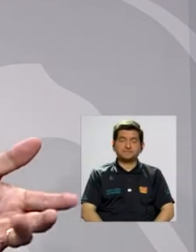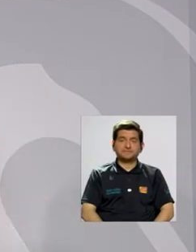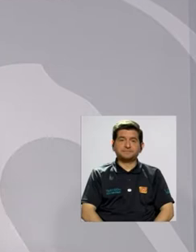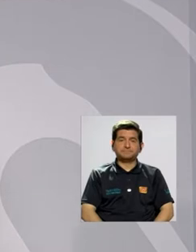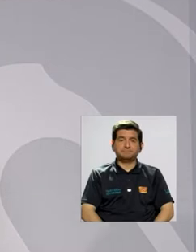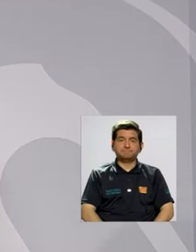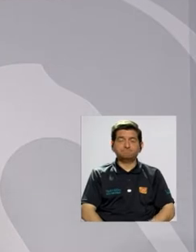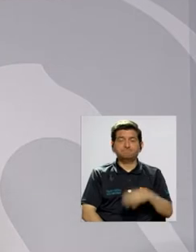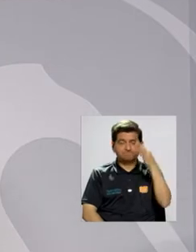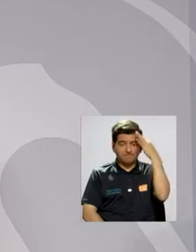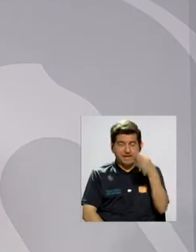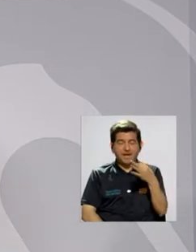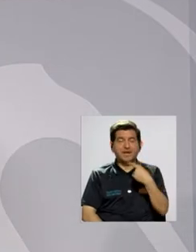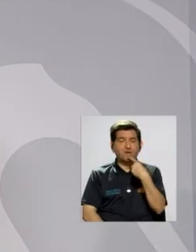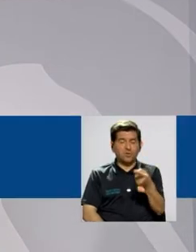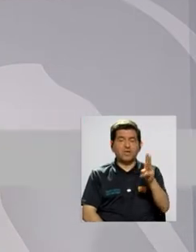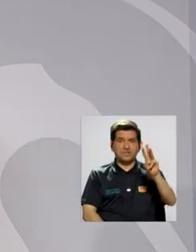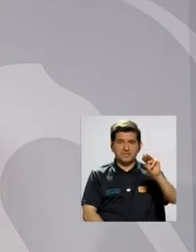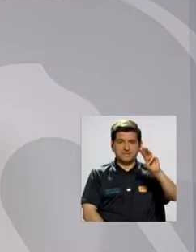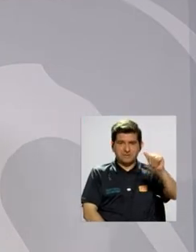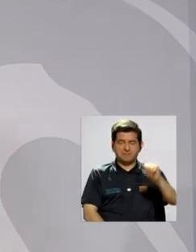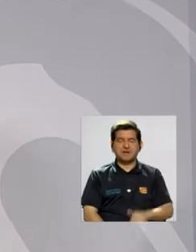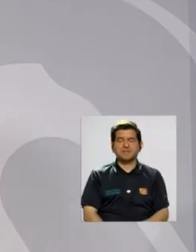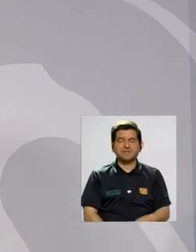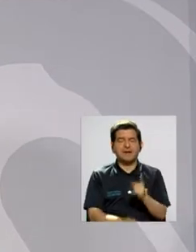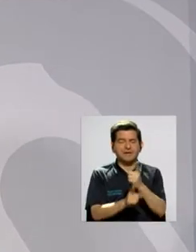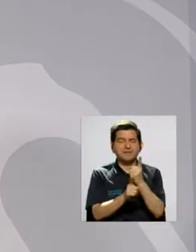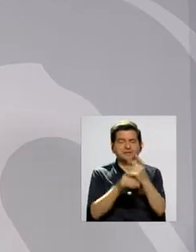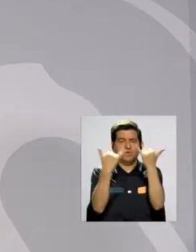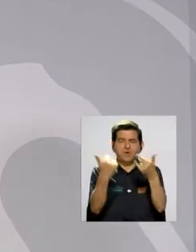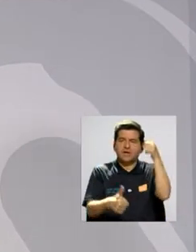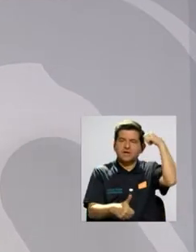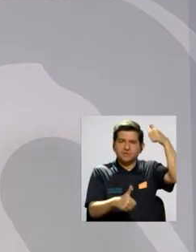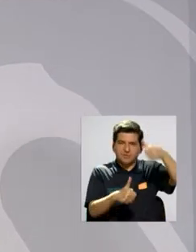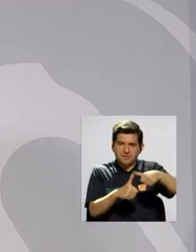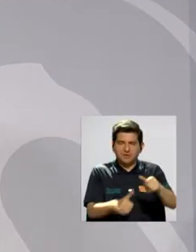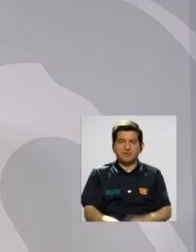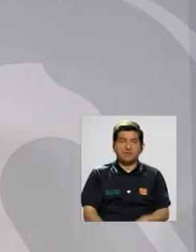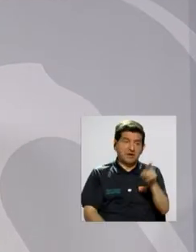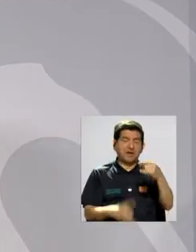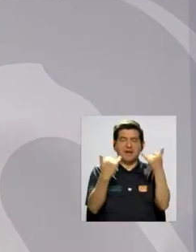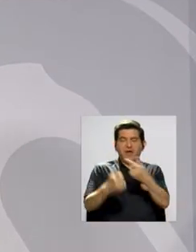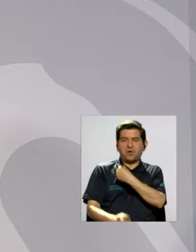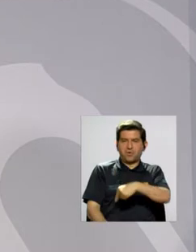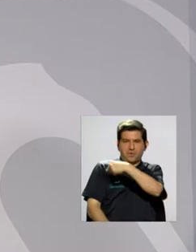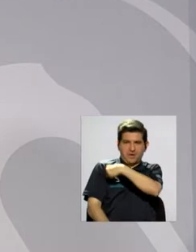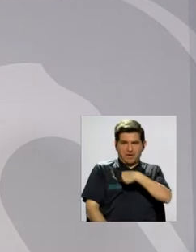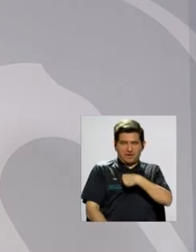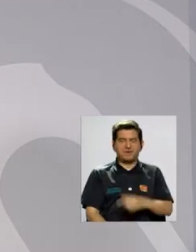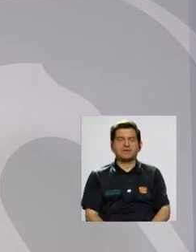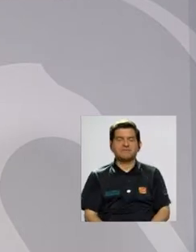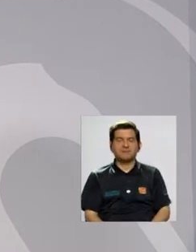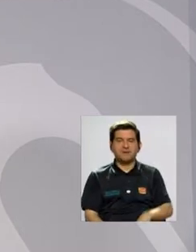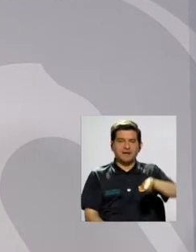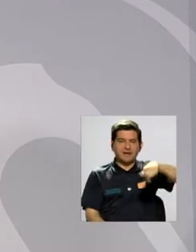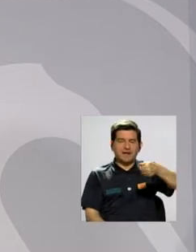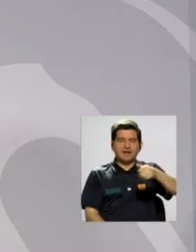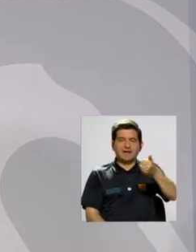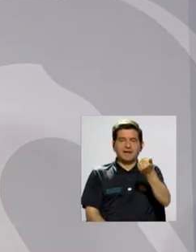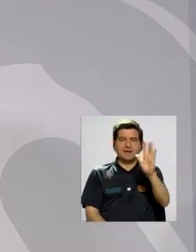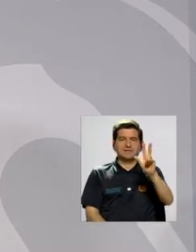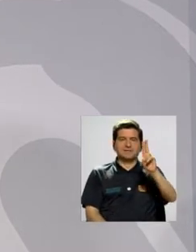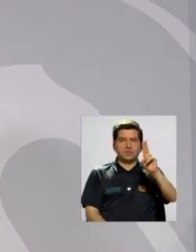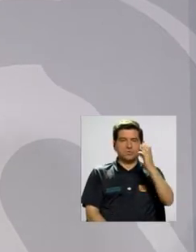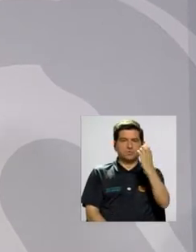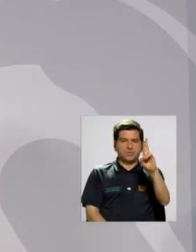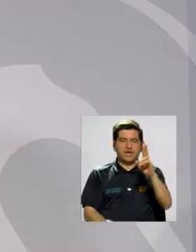Así que creo que lo que dice Marcia es pertinente ahora para recordar a Víctor, que está en Ginebra, por cierto, y en Canal 15, Universidad de Costa Rica, hace